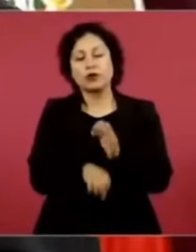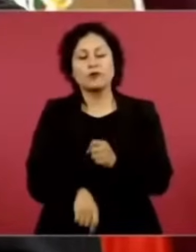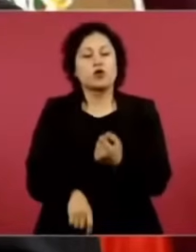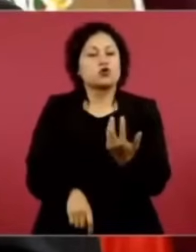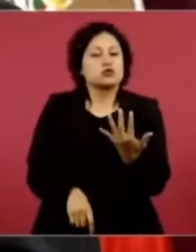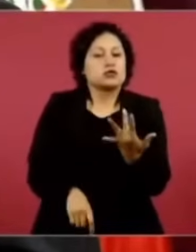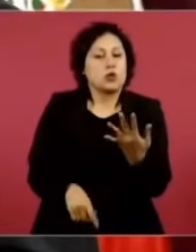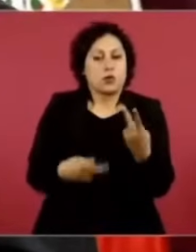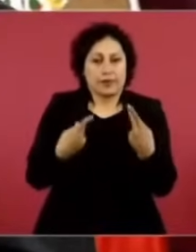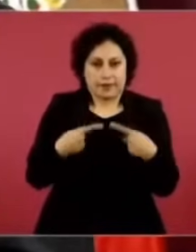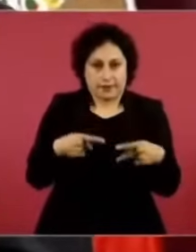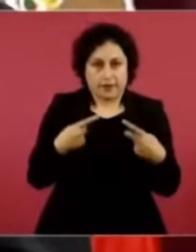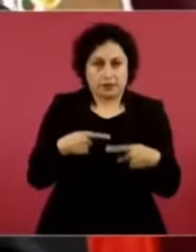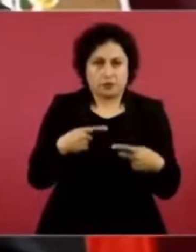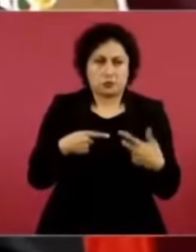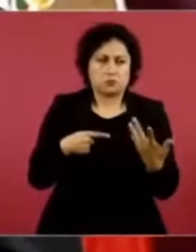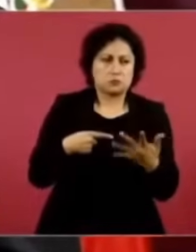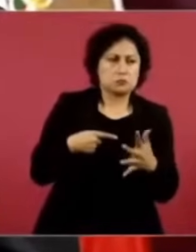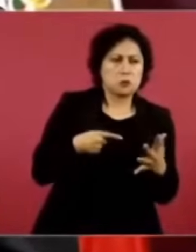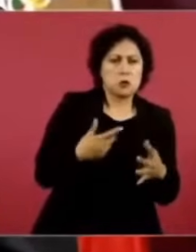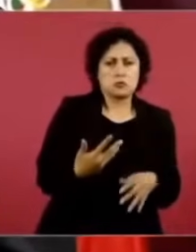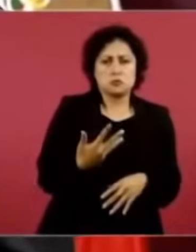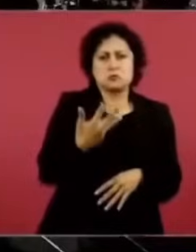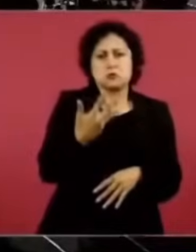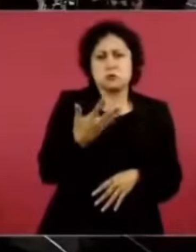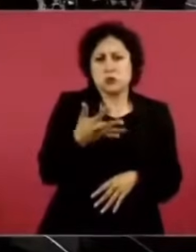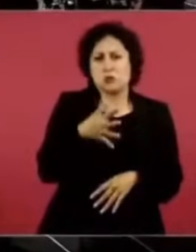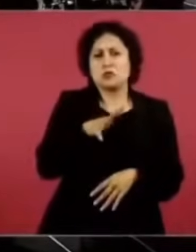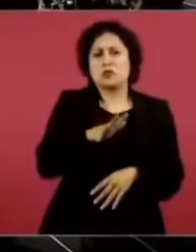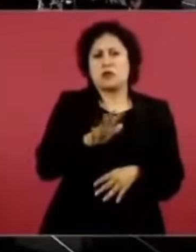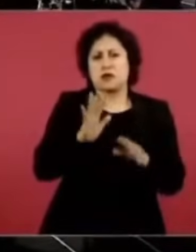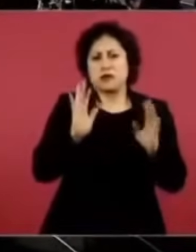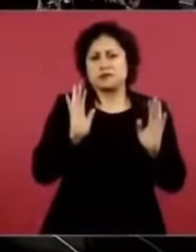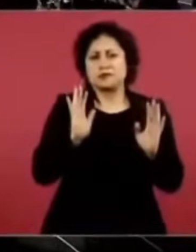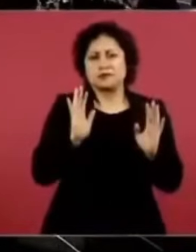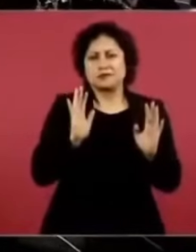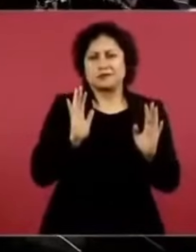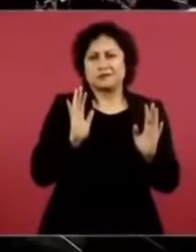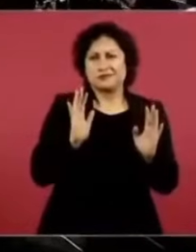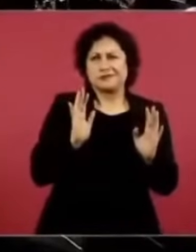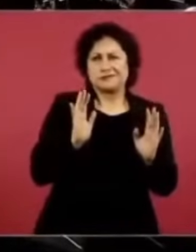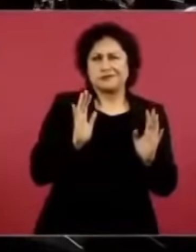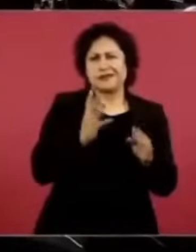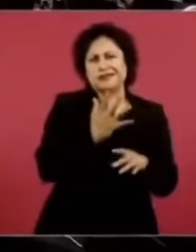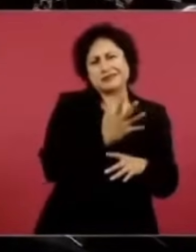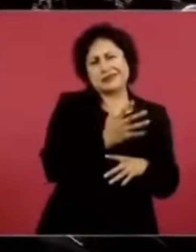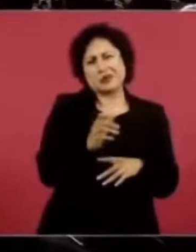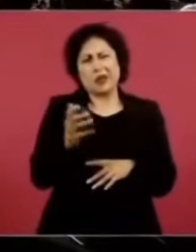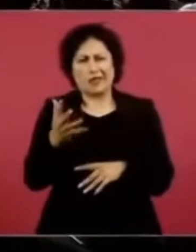deben haber también 5 o 10. No, de 5 a 10.